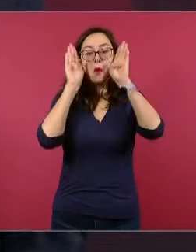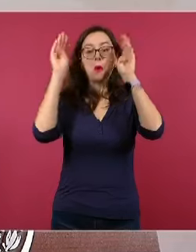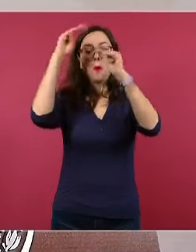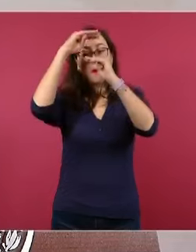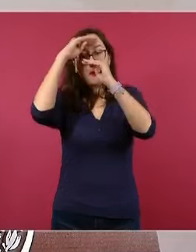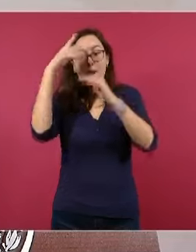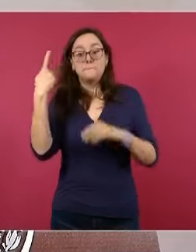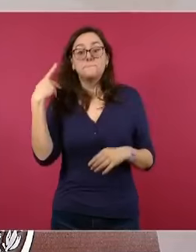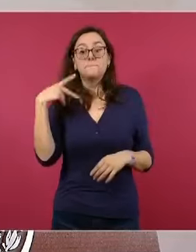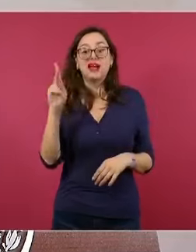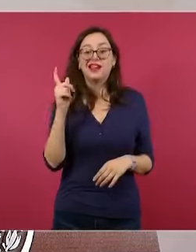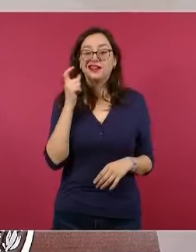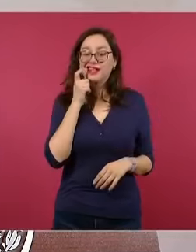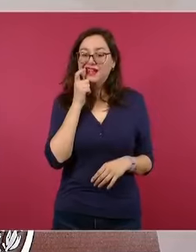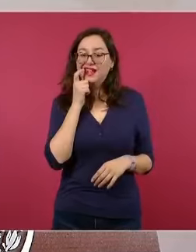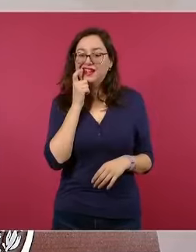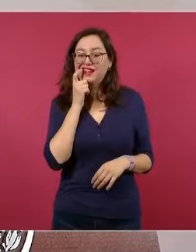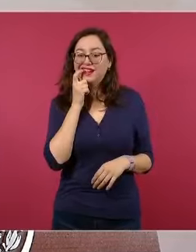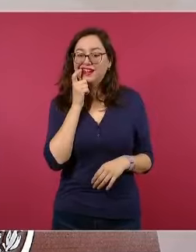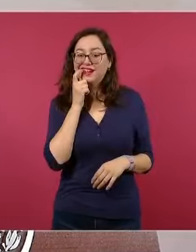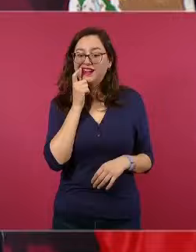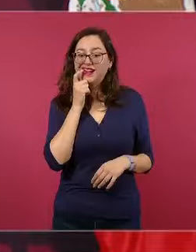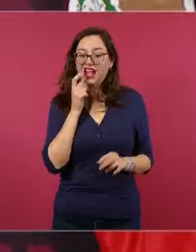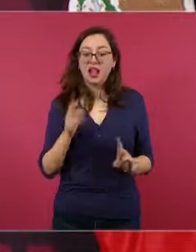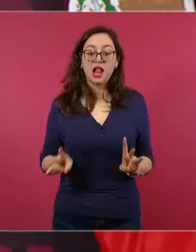engañar sus